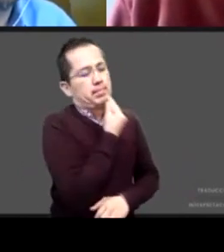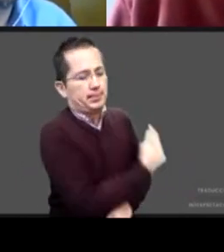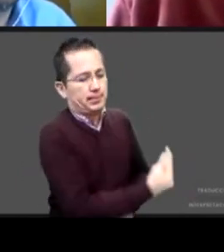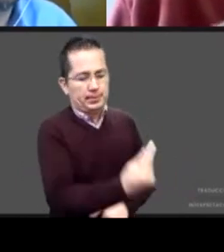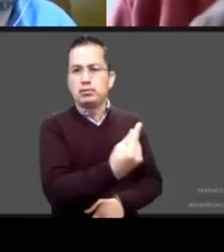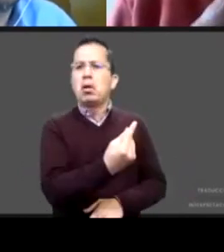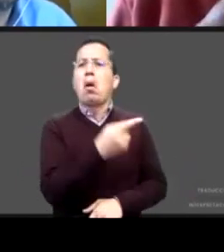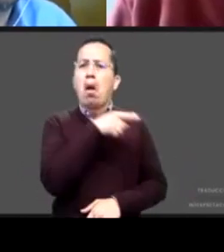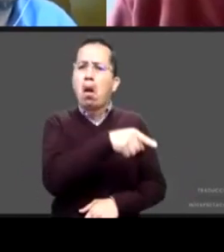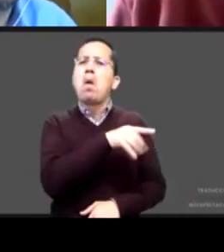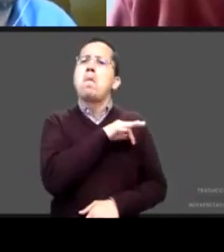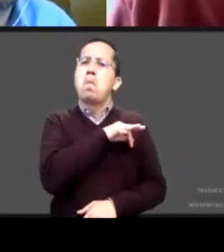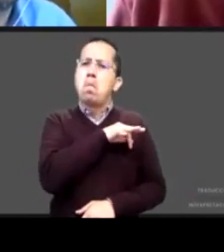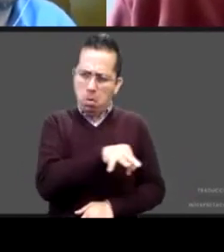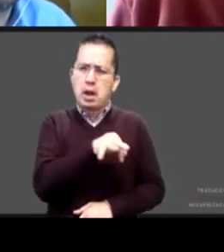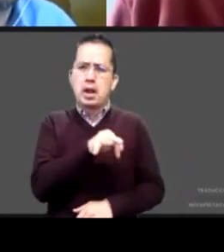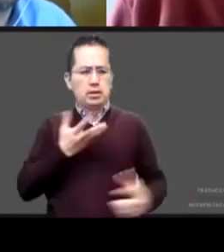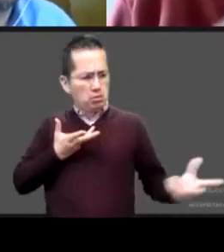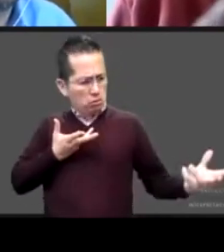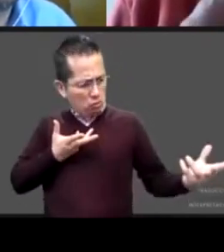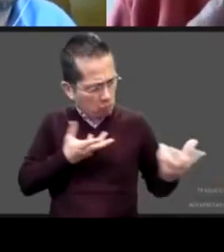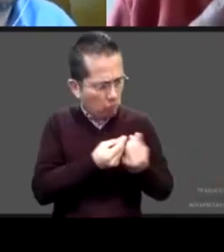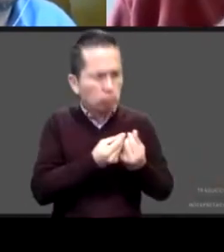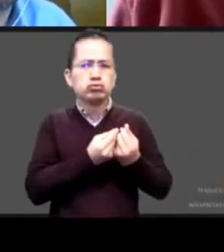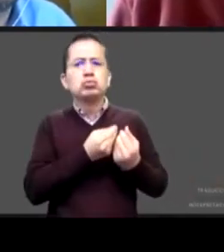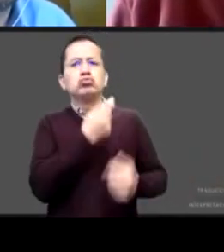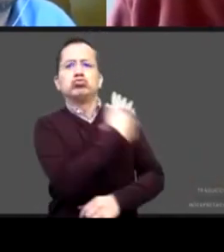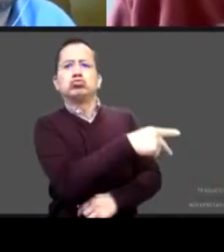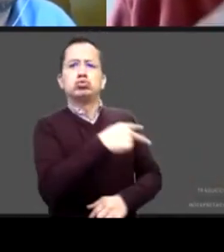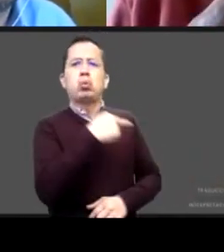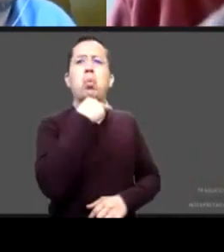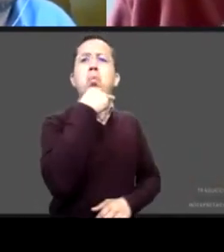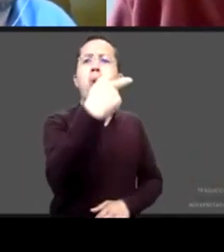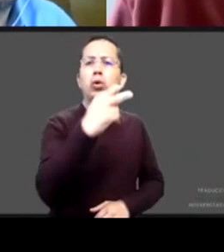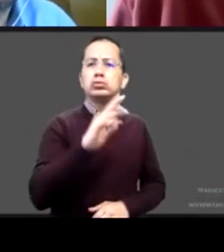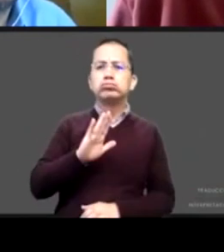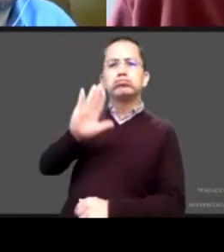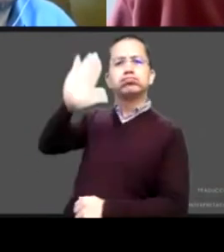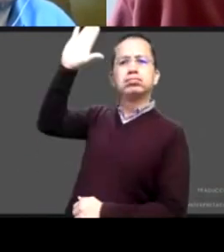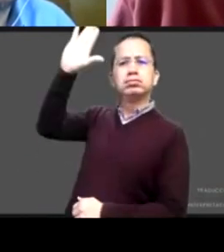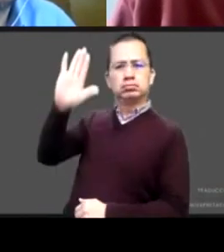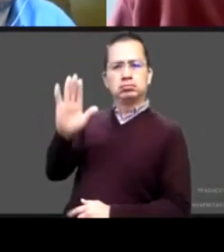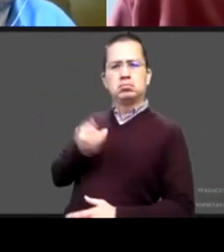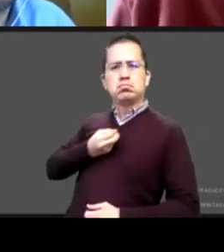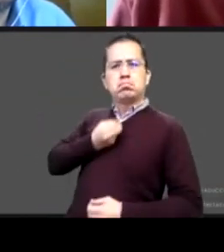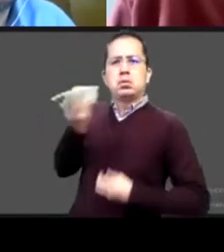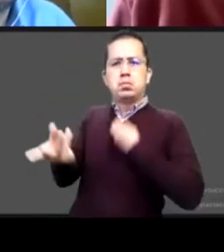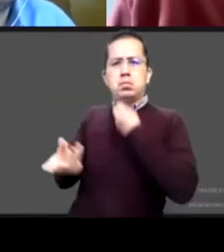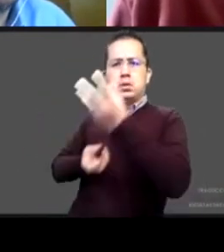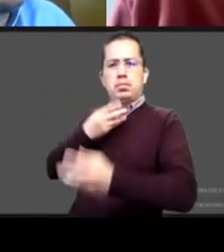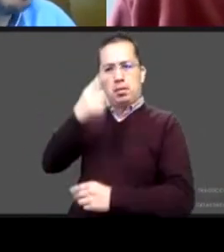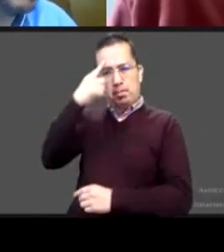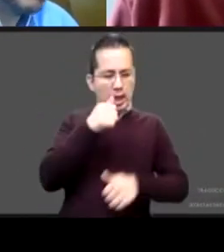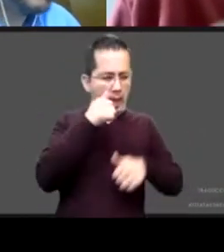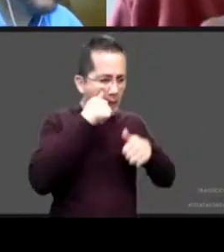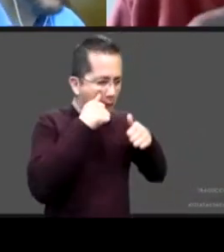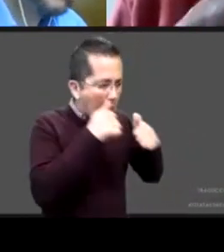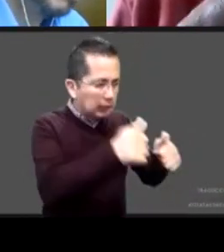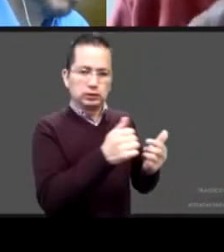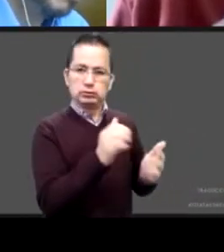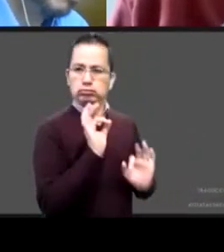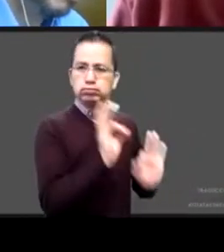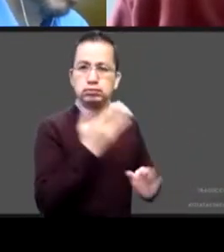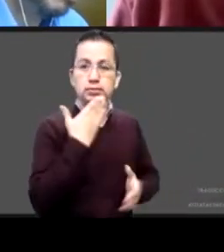voz, pueda ser escuchado, y un adulto que, a diferencia de lo que suele suceder,